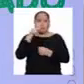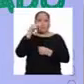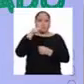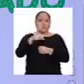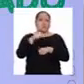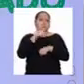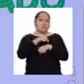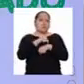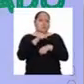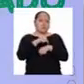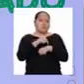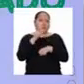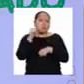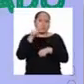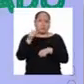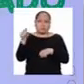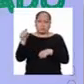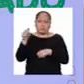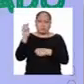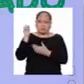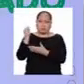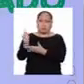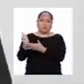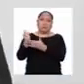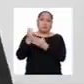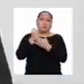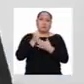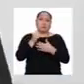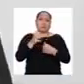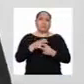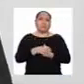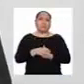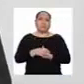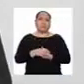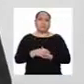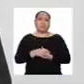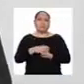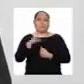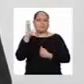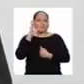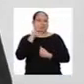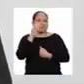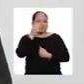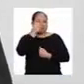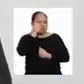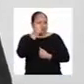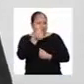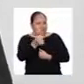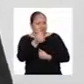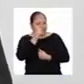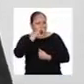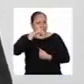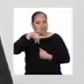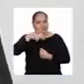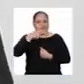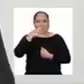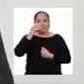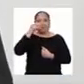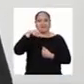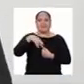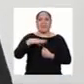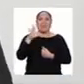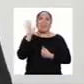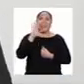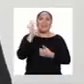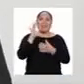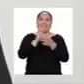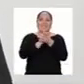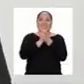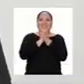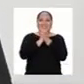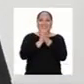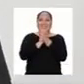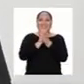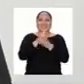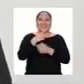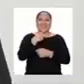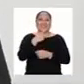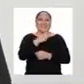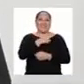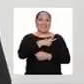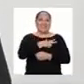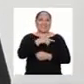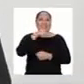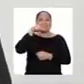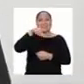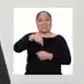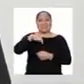es el momento donde le toca ayudarnos. Hola, detective John. Hola, amigas y amigos de tercero.